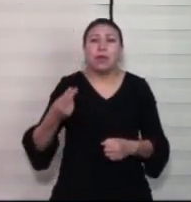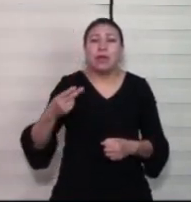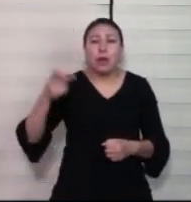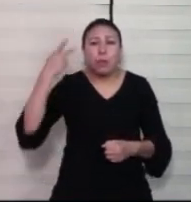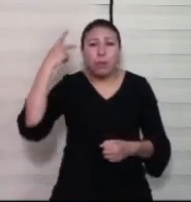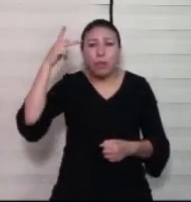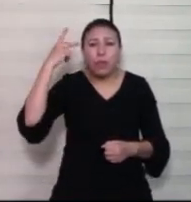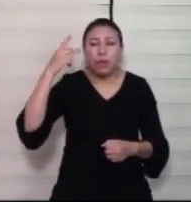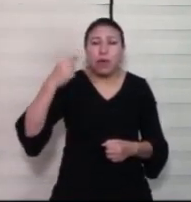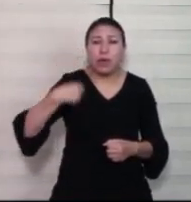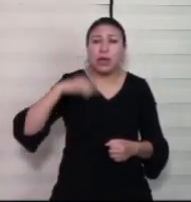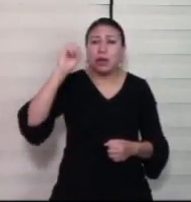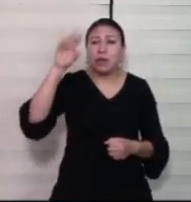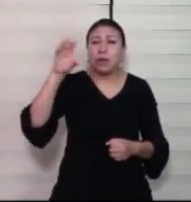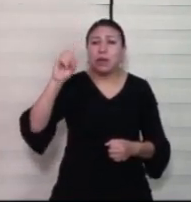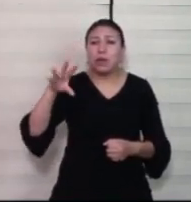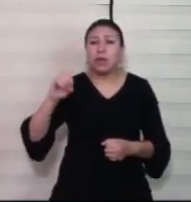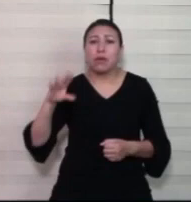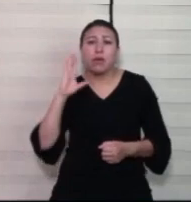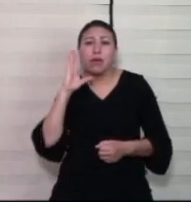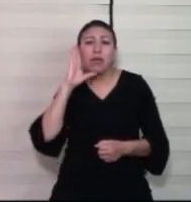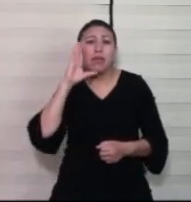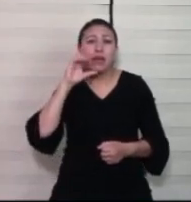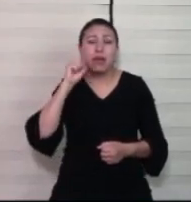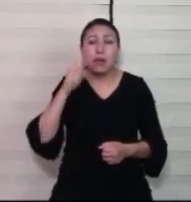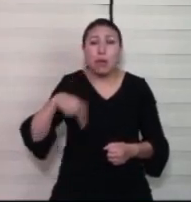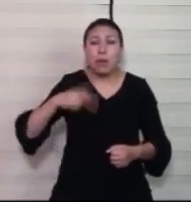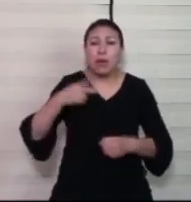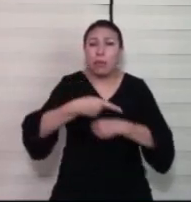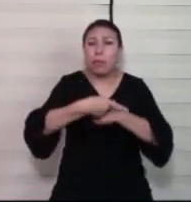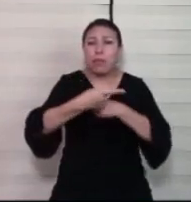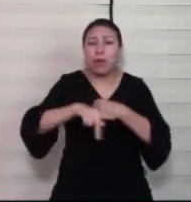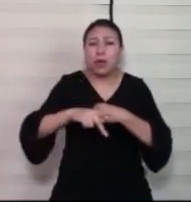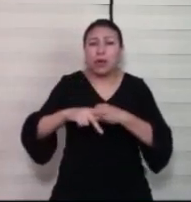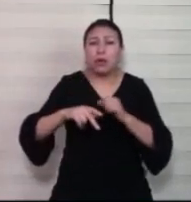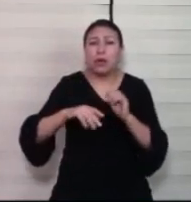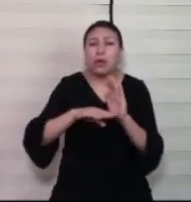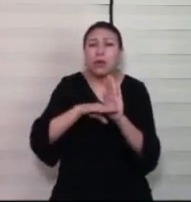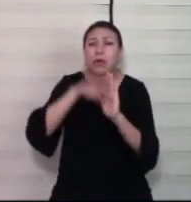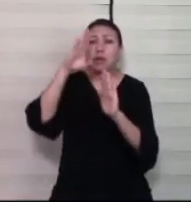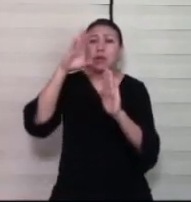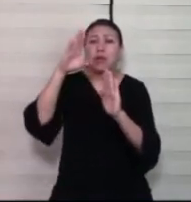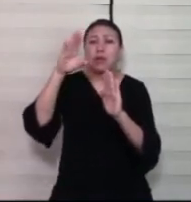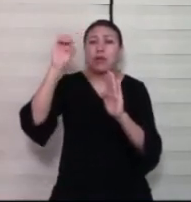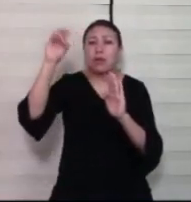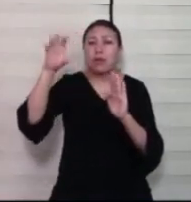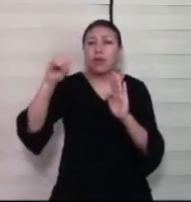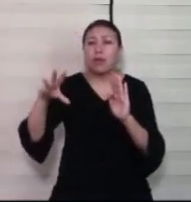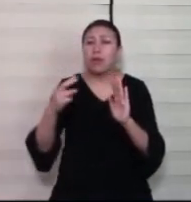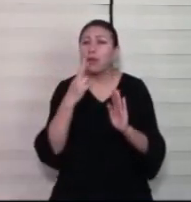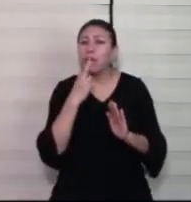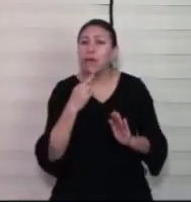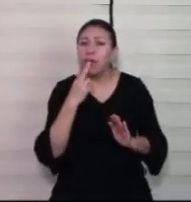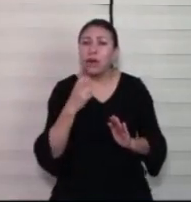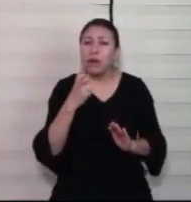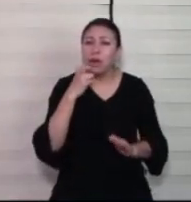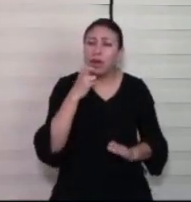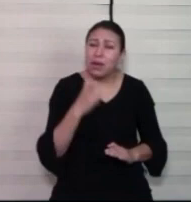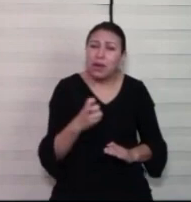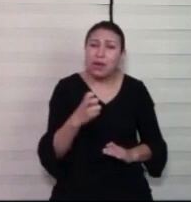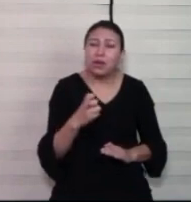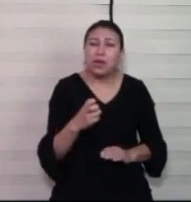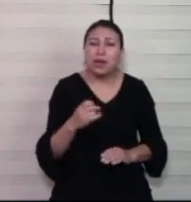un semáforo, como dicen, color naranja, pero hay un peligro que nos suban otra vez al color rojo. Esa